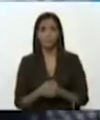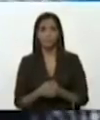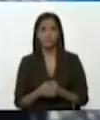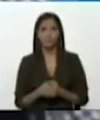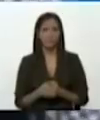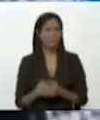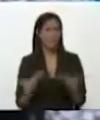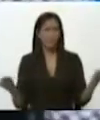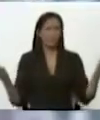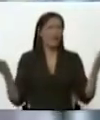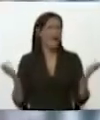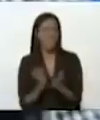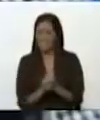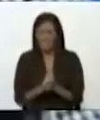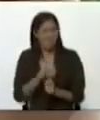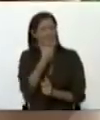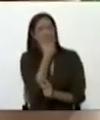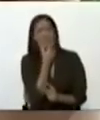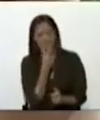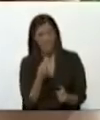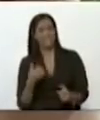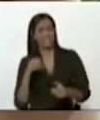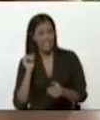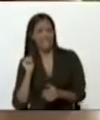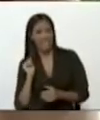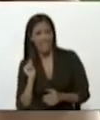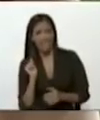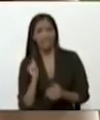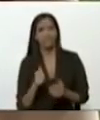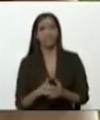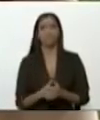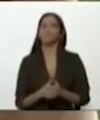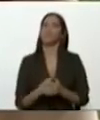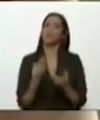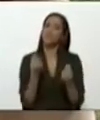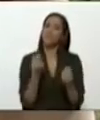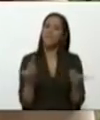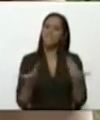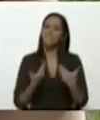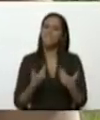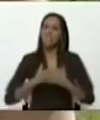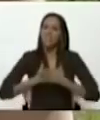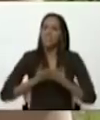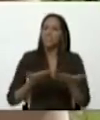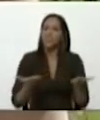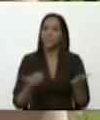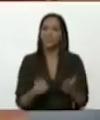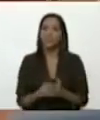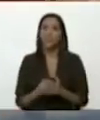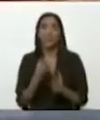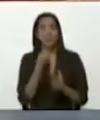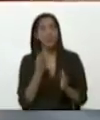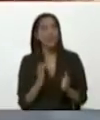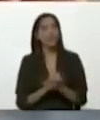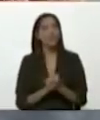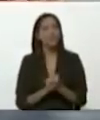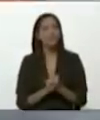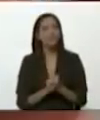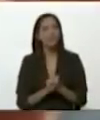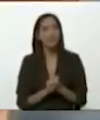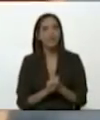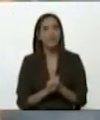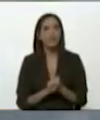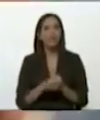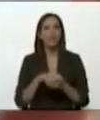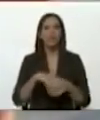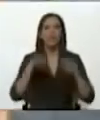Bueno, ¿qué va el guaguaban? ¿Ah? ¿Cuánto dinero recibieron ustedes de esas donaciones? Fueron